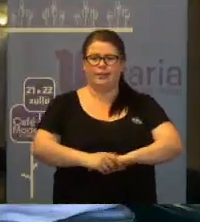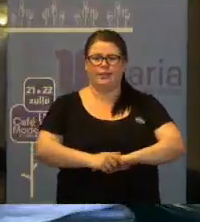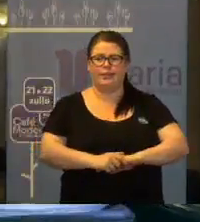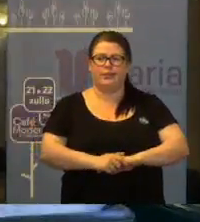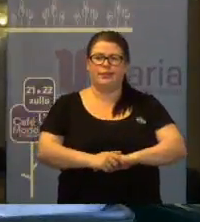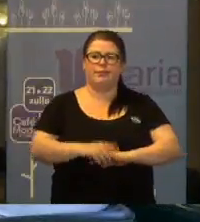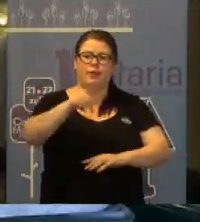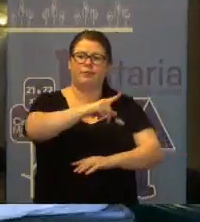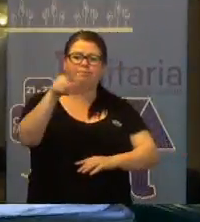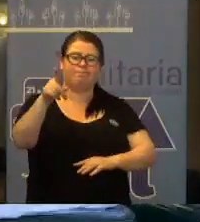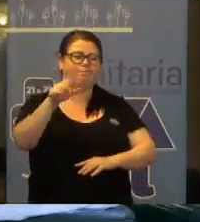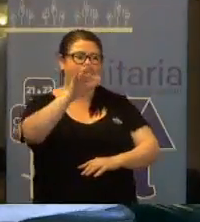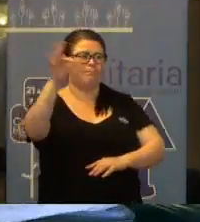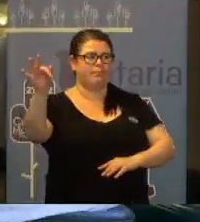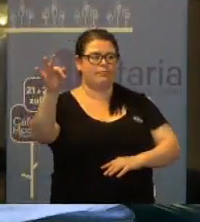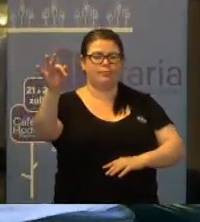outra máis? Bueno, pois...